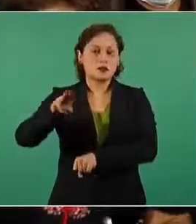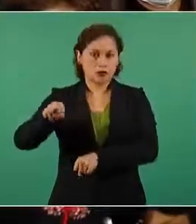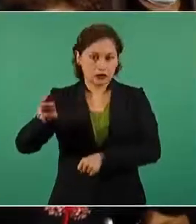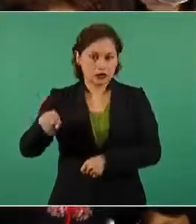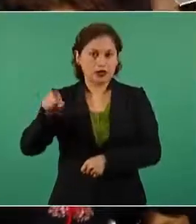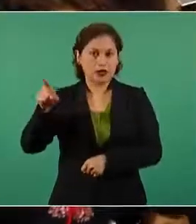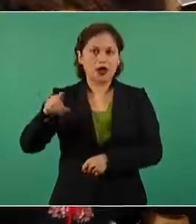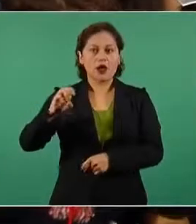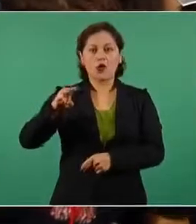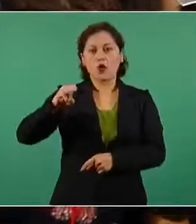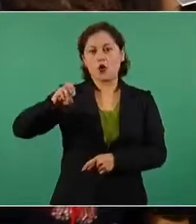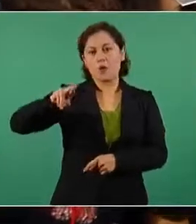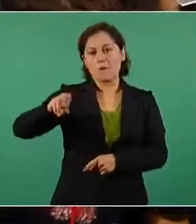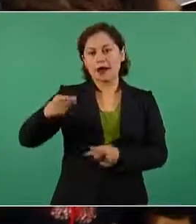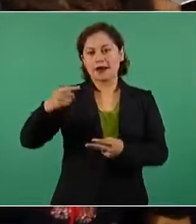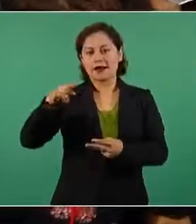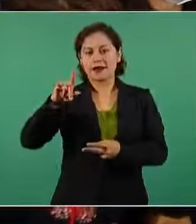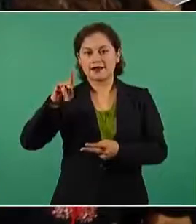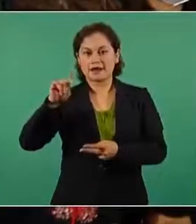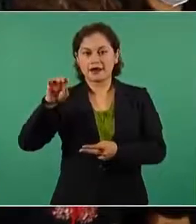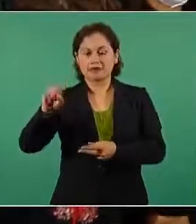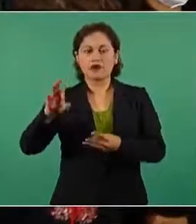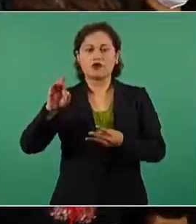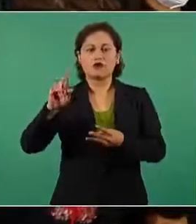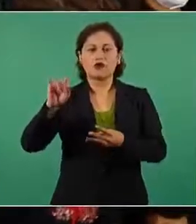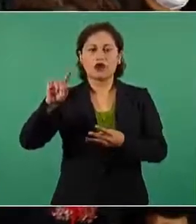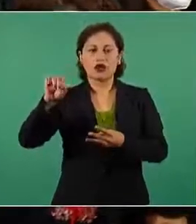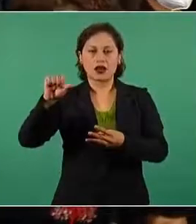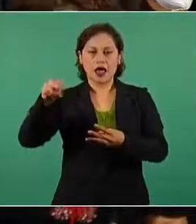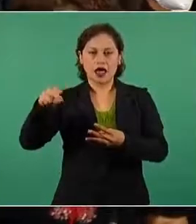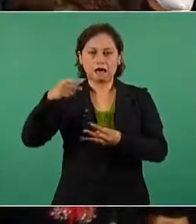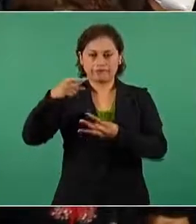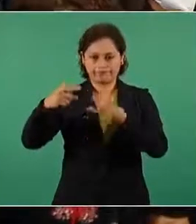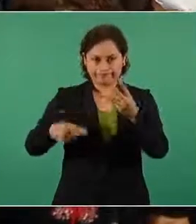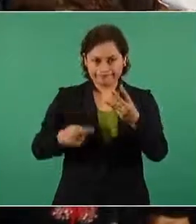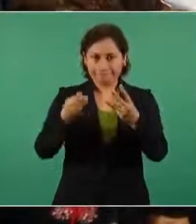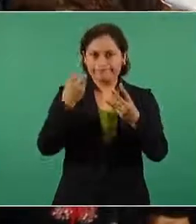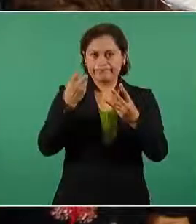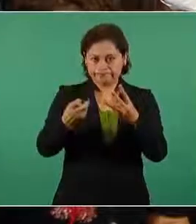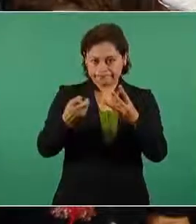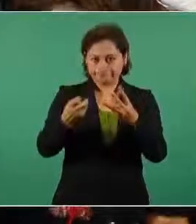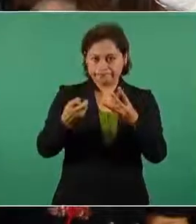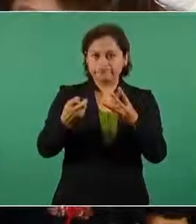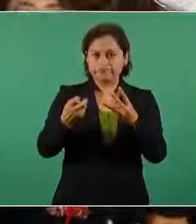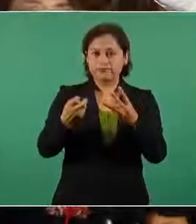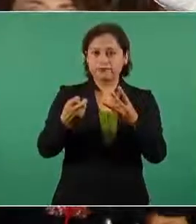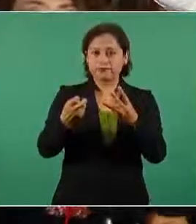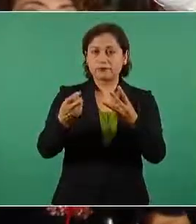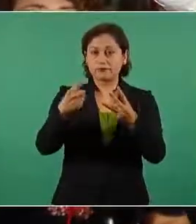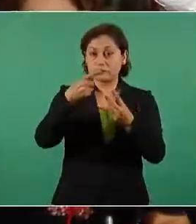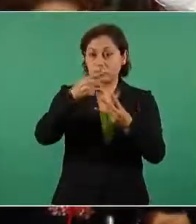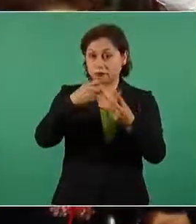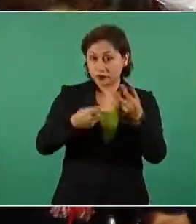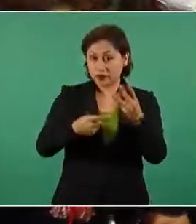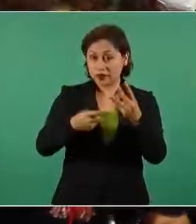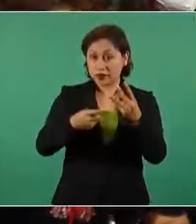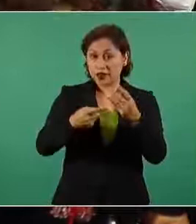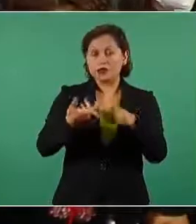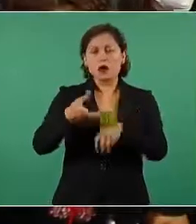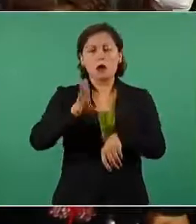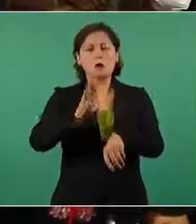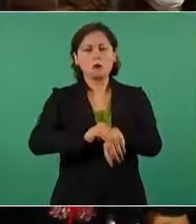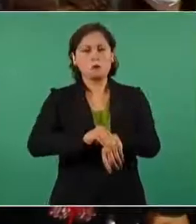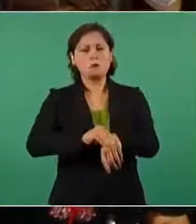Liébano, Gilberto Guzmán y Froilán Muñoz Alvarado, quienes concedieron un amparo a